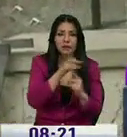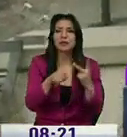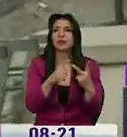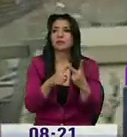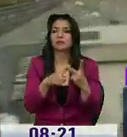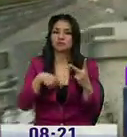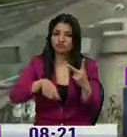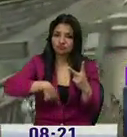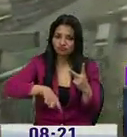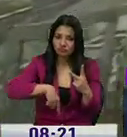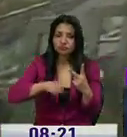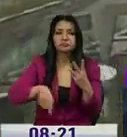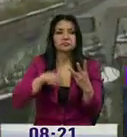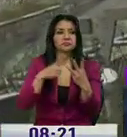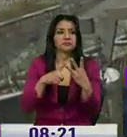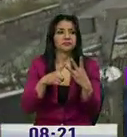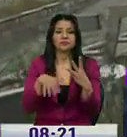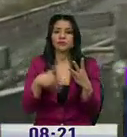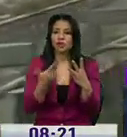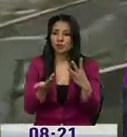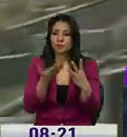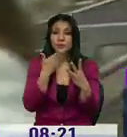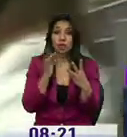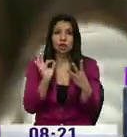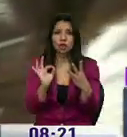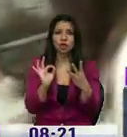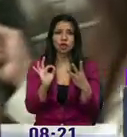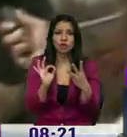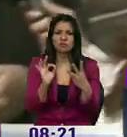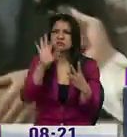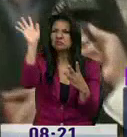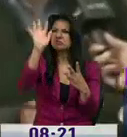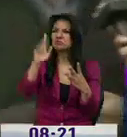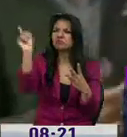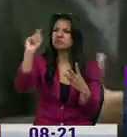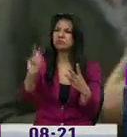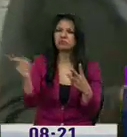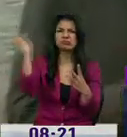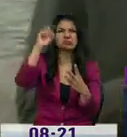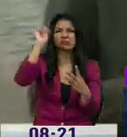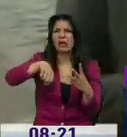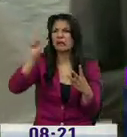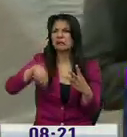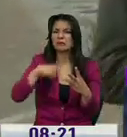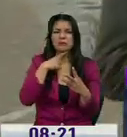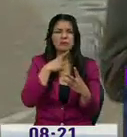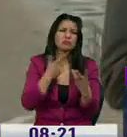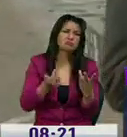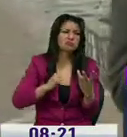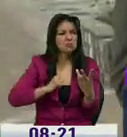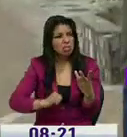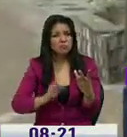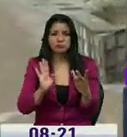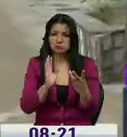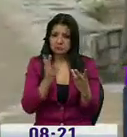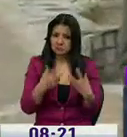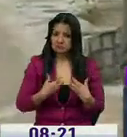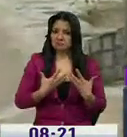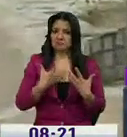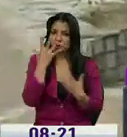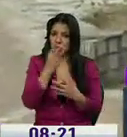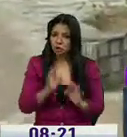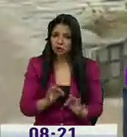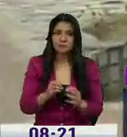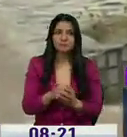la circulación, cómo mejorar esos feos muros que entristecen la ciudad. Y puntualmente el